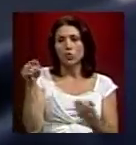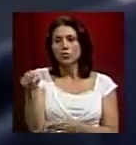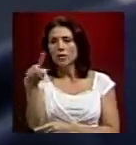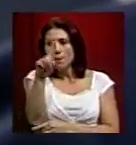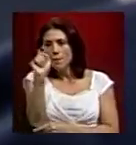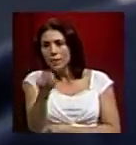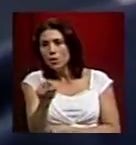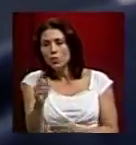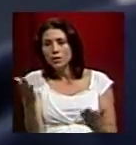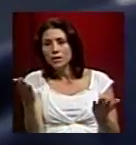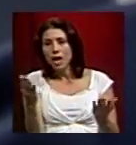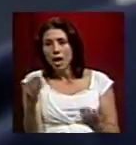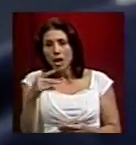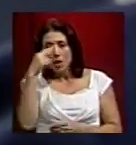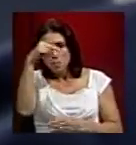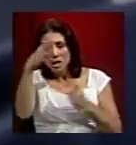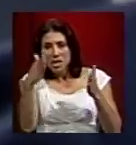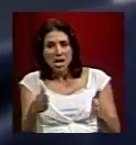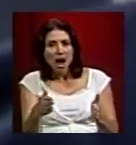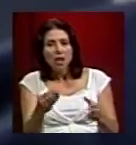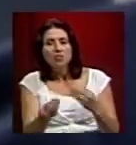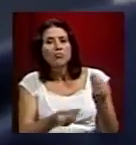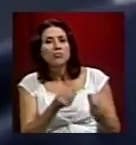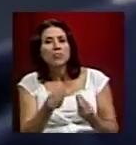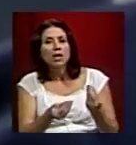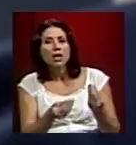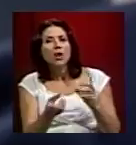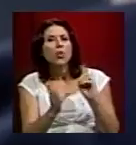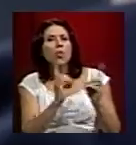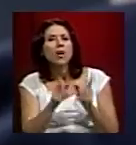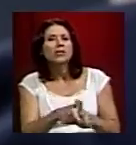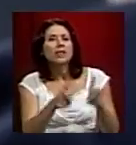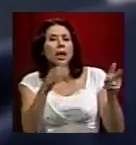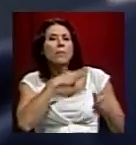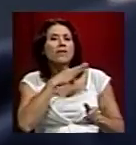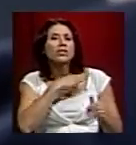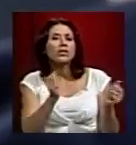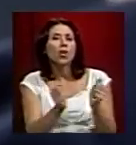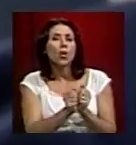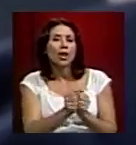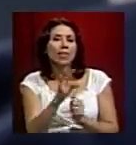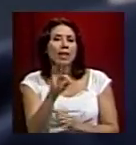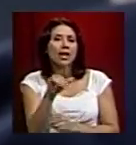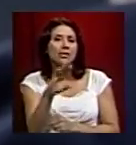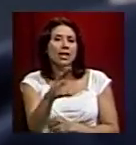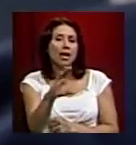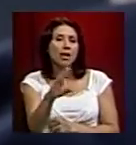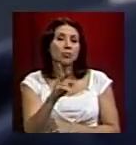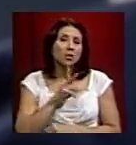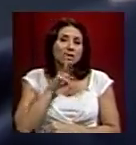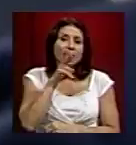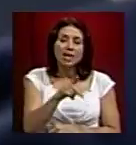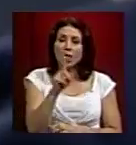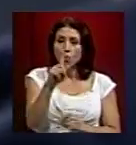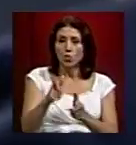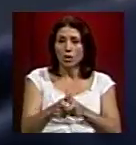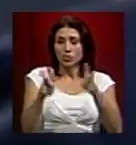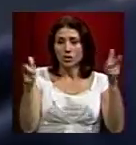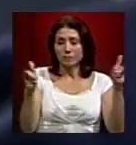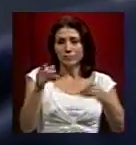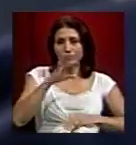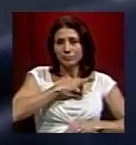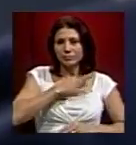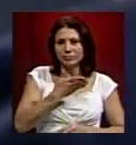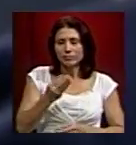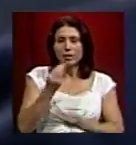preguntas al mexicano común y corriente, decís, mira, ¿y cuál es el gran beneficio que han tenido ustedes del Tratado de Libre Comercio? Pues en realidad uno de los grandes beneficios es alimentos